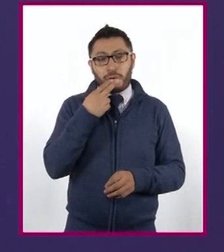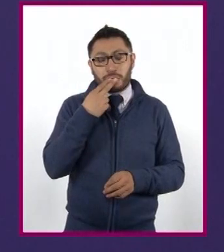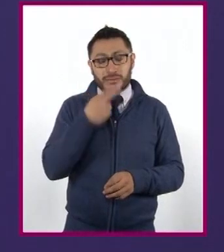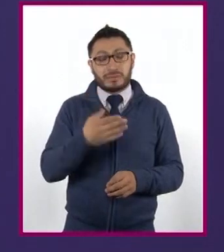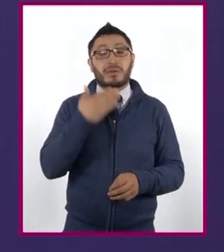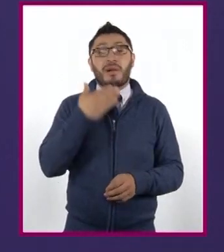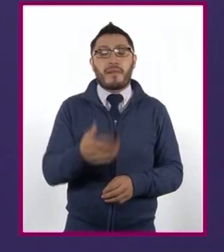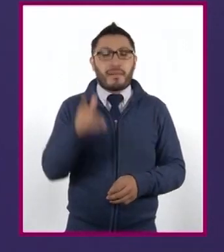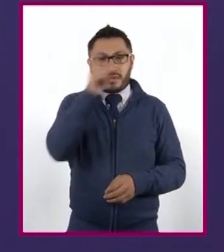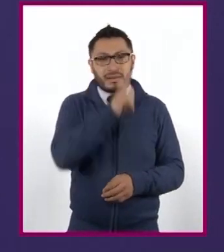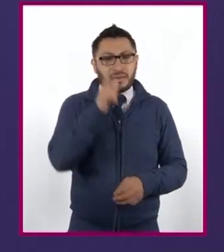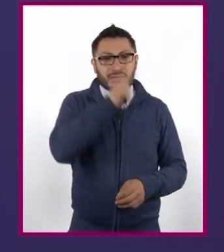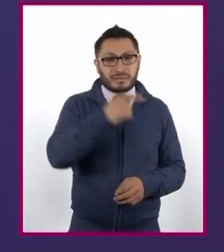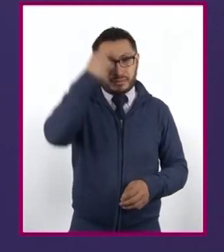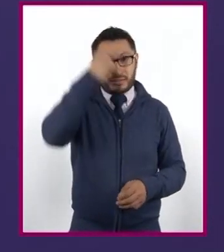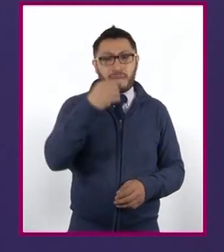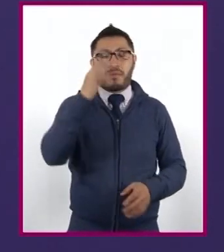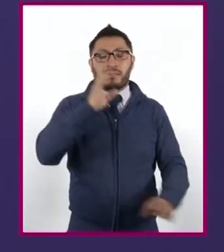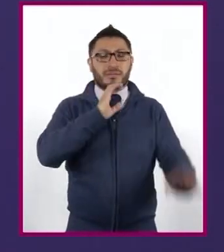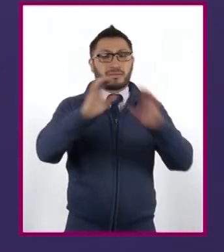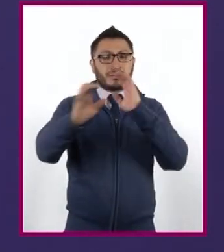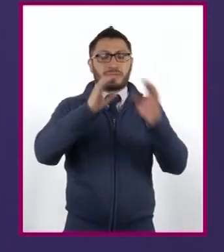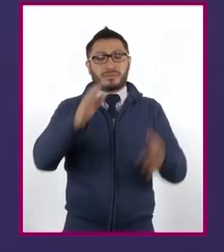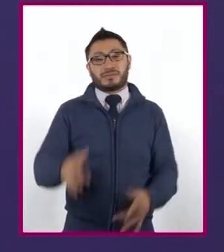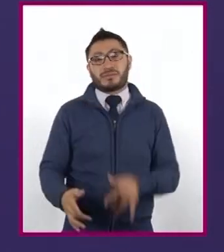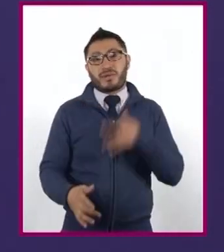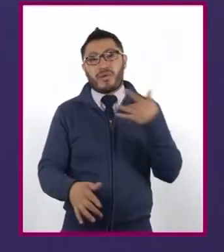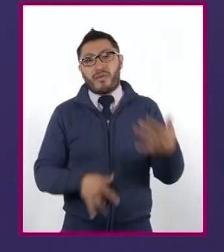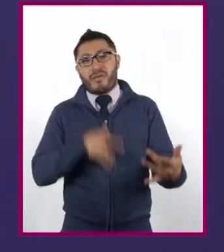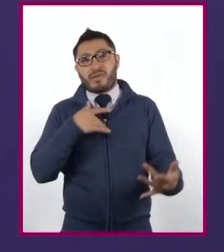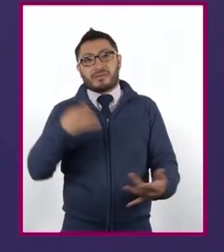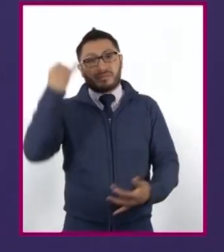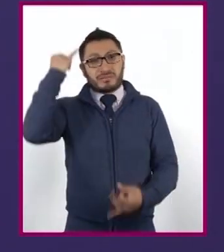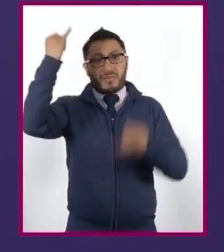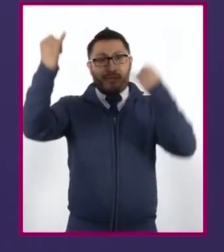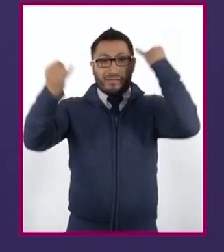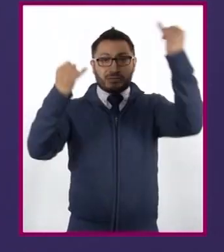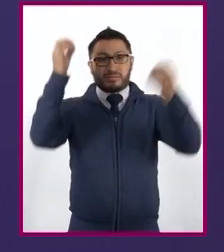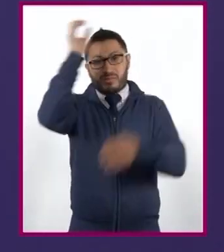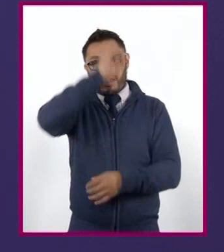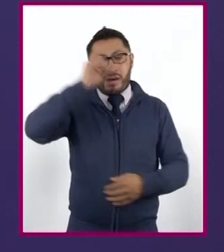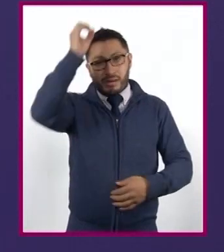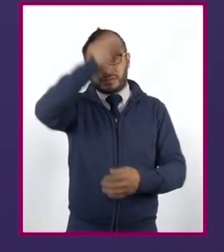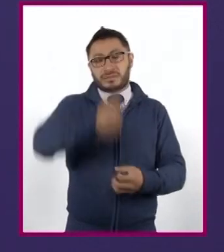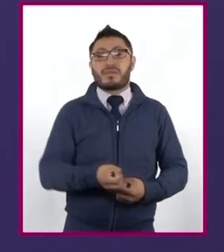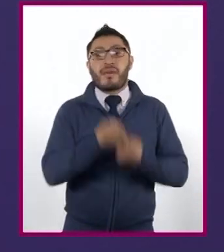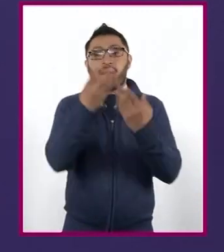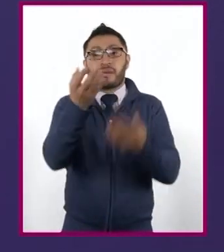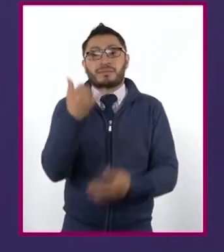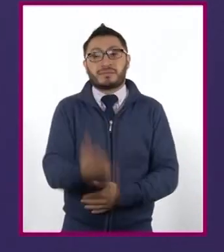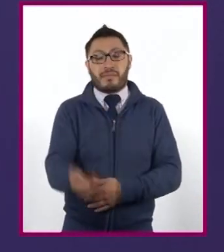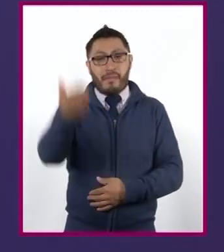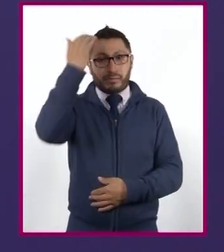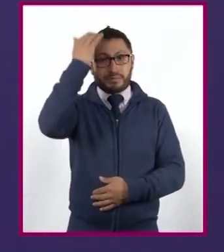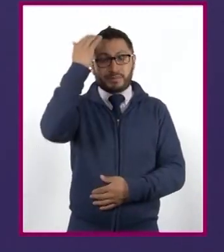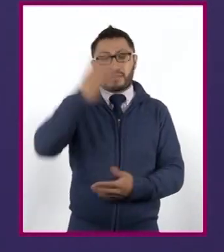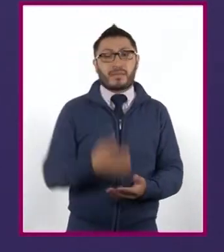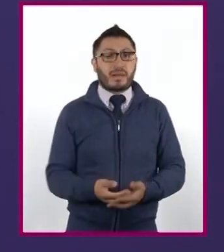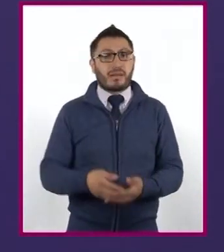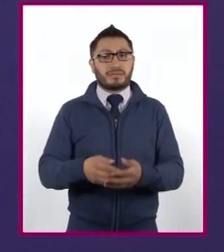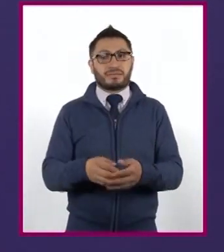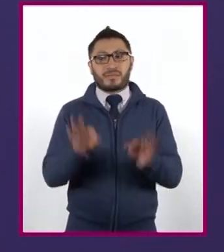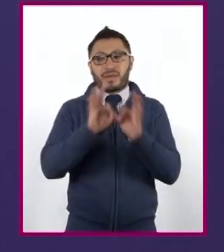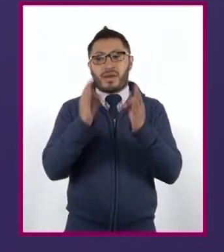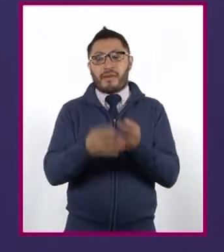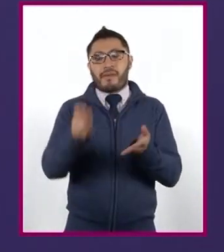el lenguaje para comunicar sentimientos, ideas, opiniones y conocimientos, ya sea de